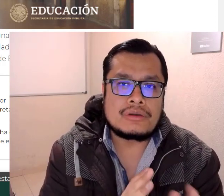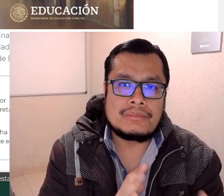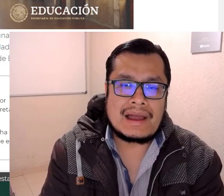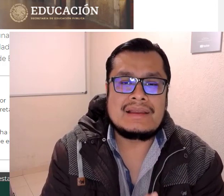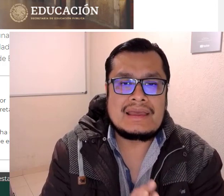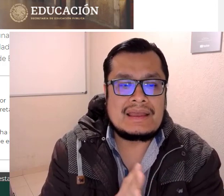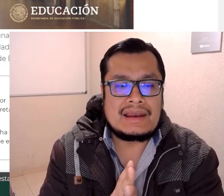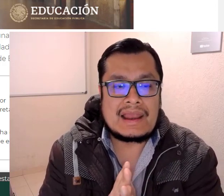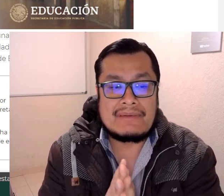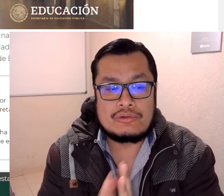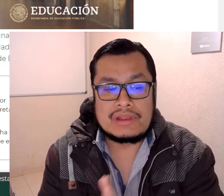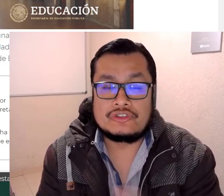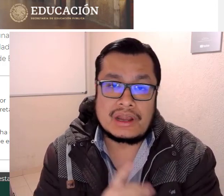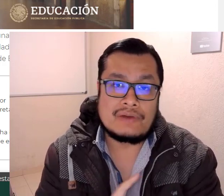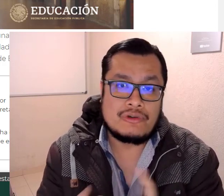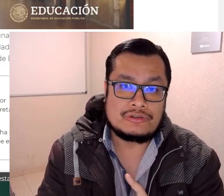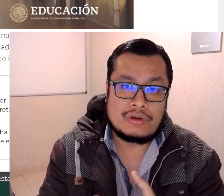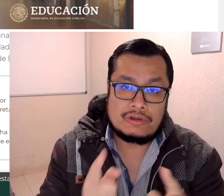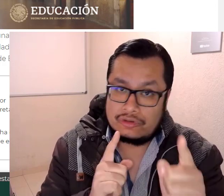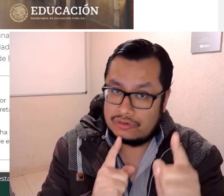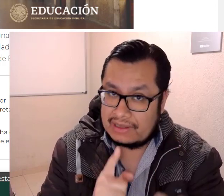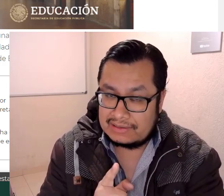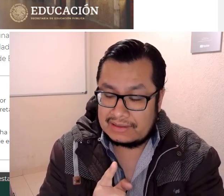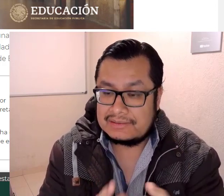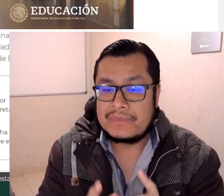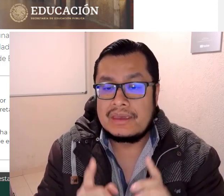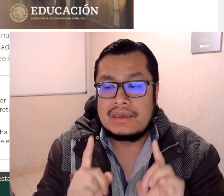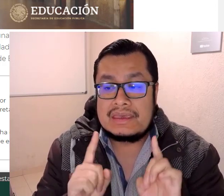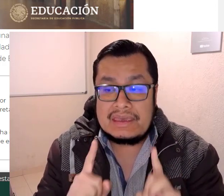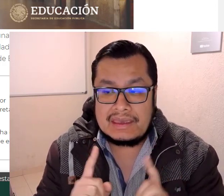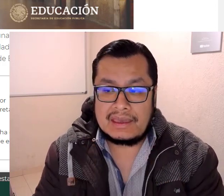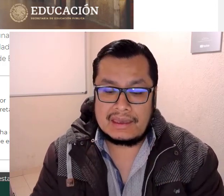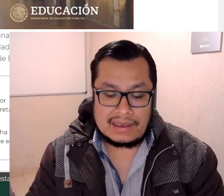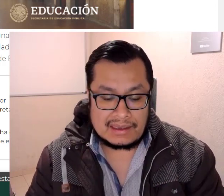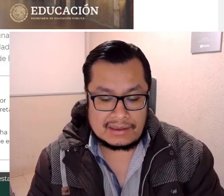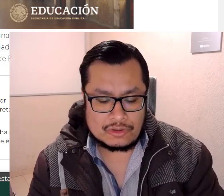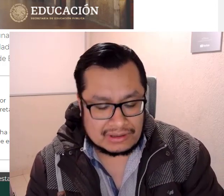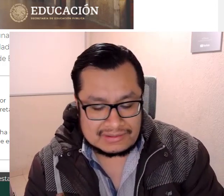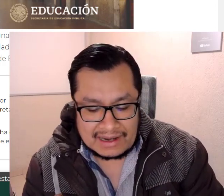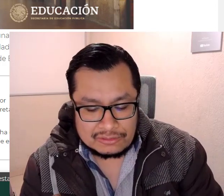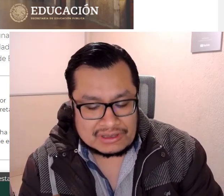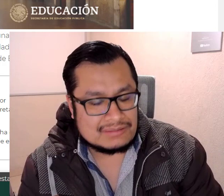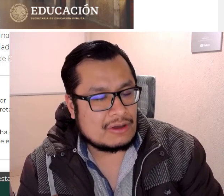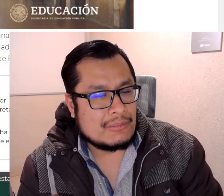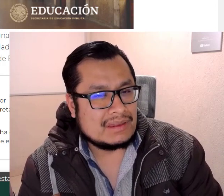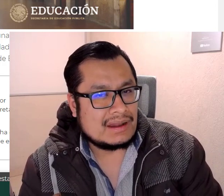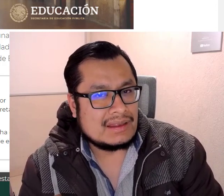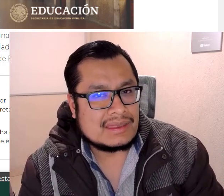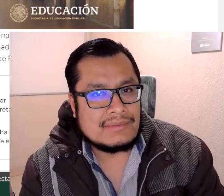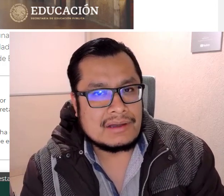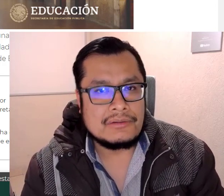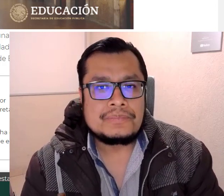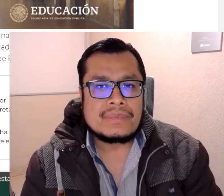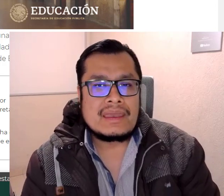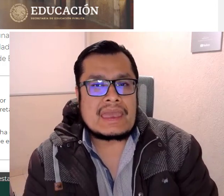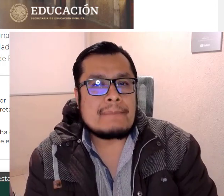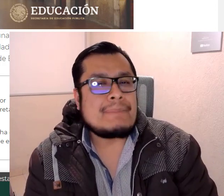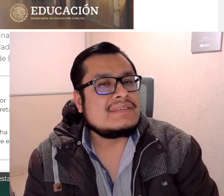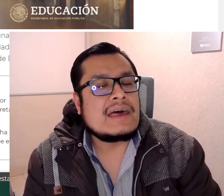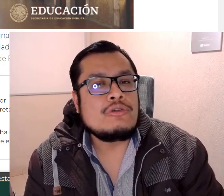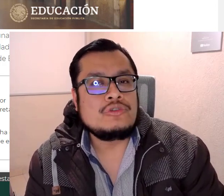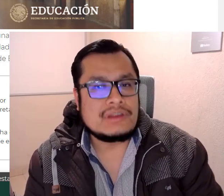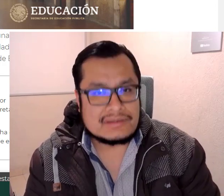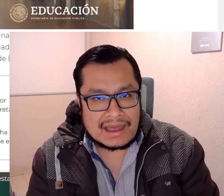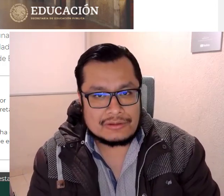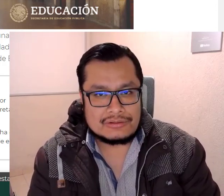formal la vacunación de refuerzo a los docentes y yo quisiera que ustedes me comentaron aquí abajo que ha